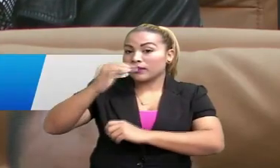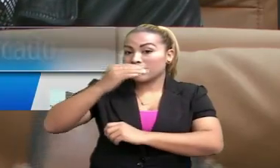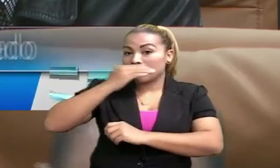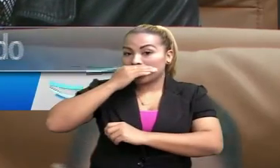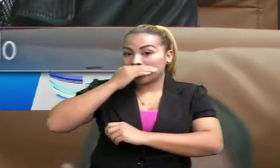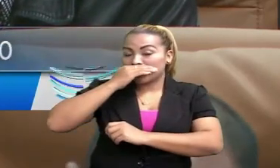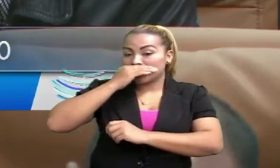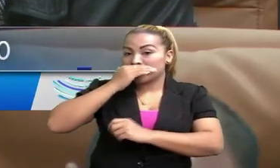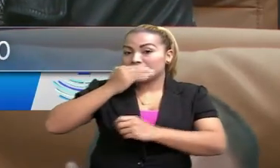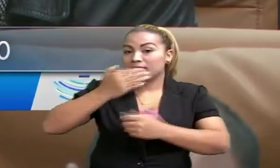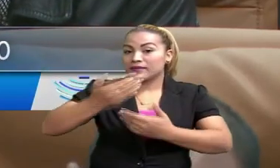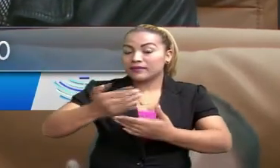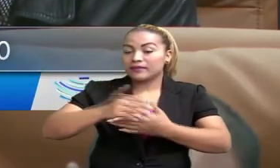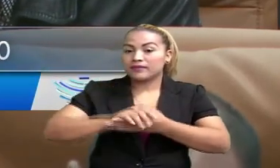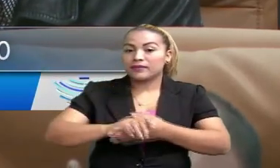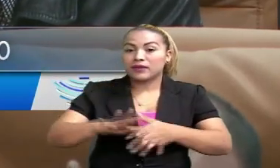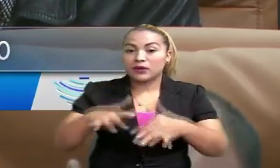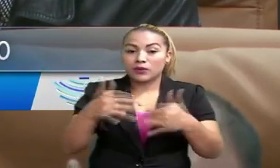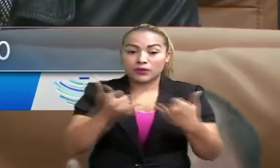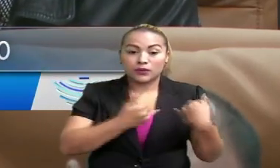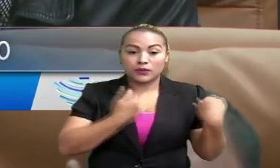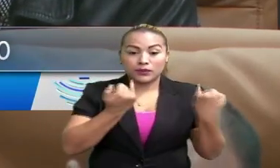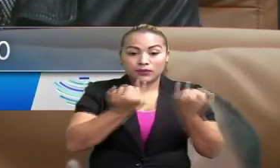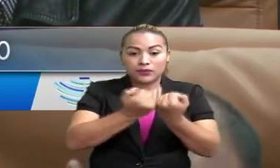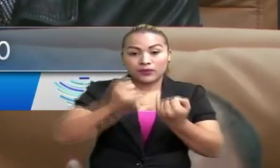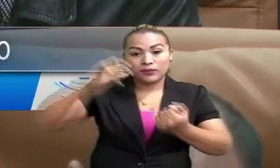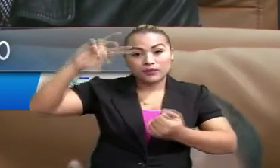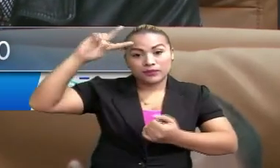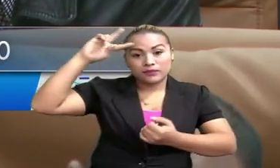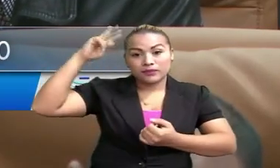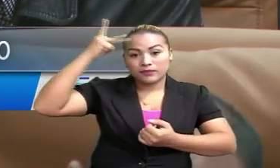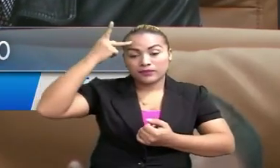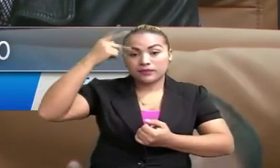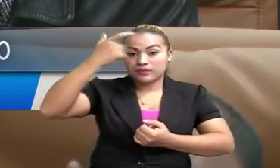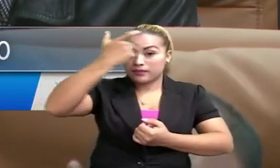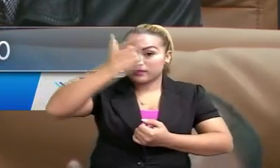Nacional, como una institución política seria,